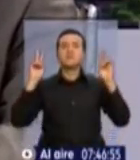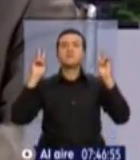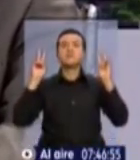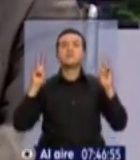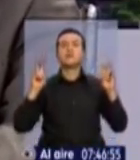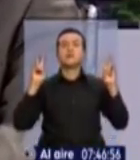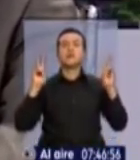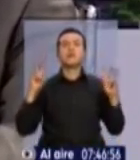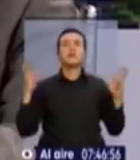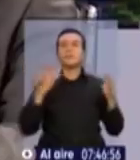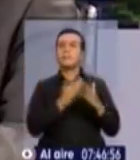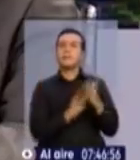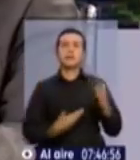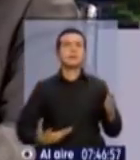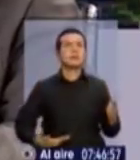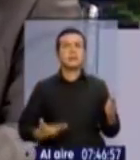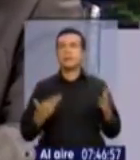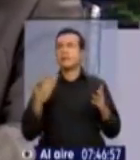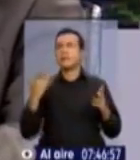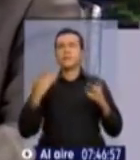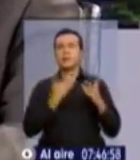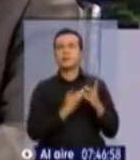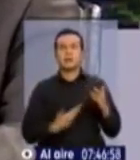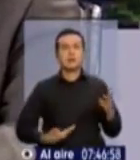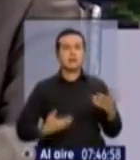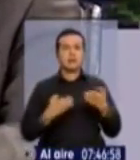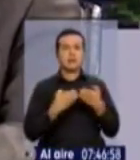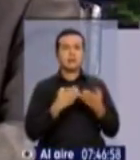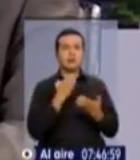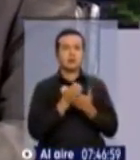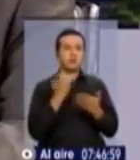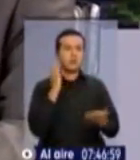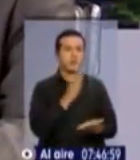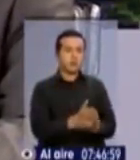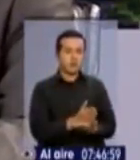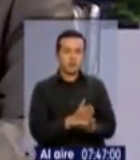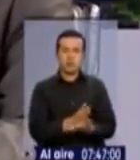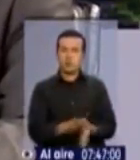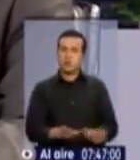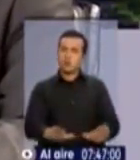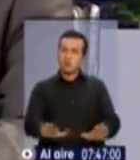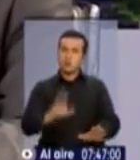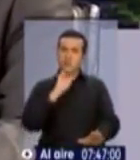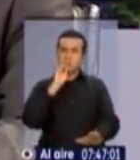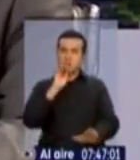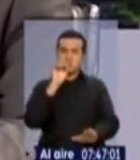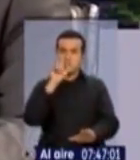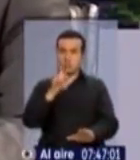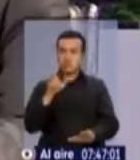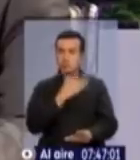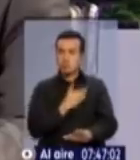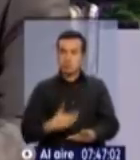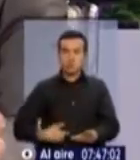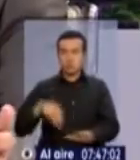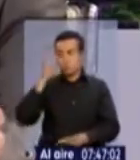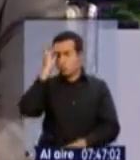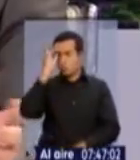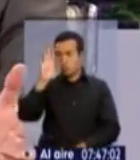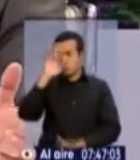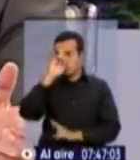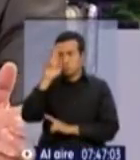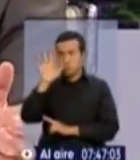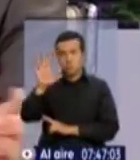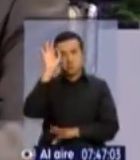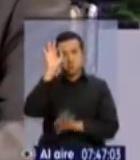presidente cese al equipo económico primero hay que decirles que el presidente toma esas decisiones y que hay que tener respeto con quien él elige digamos